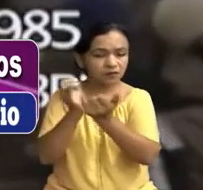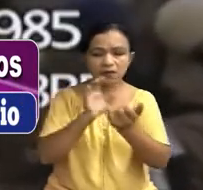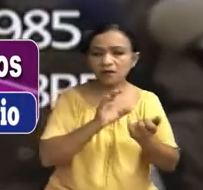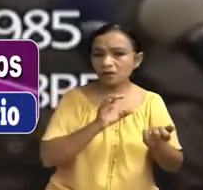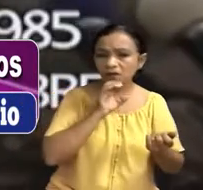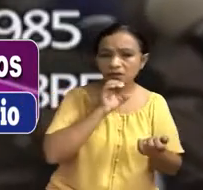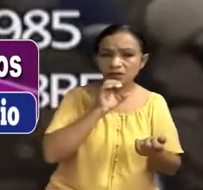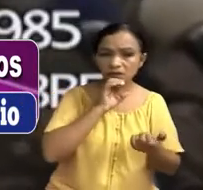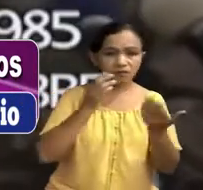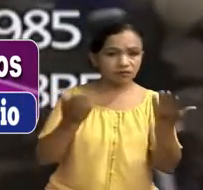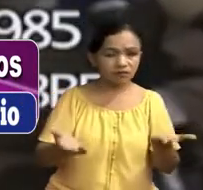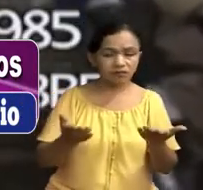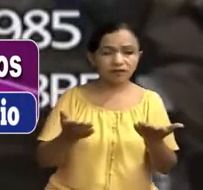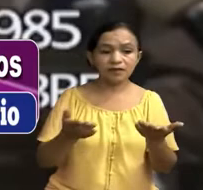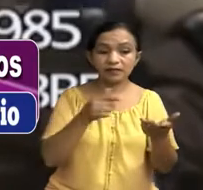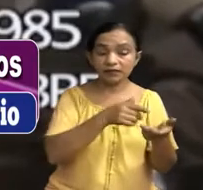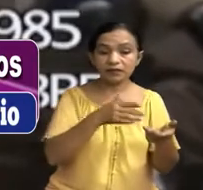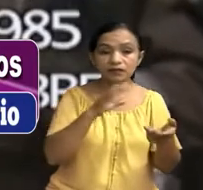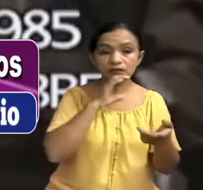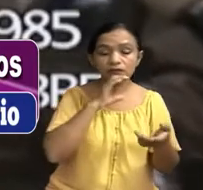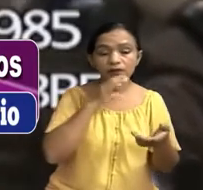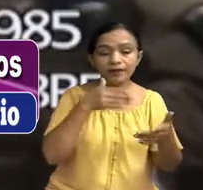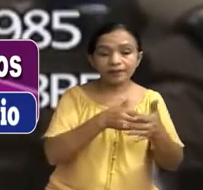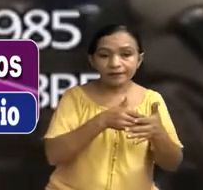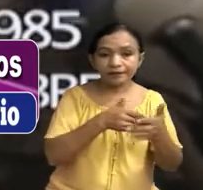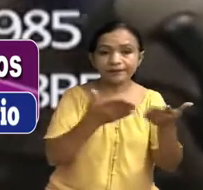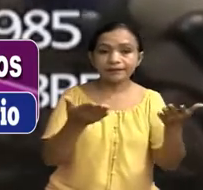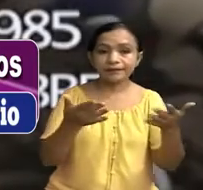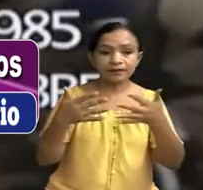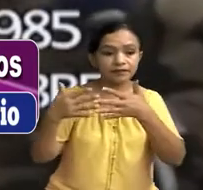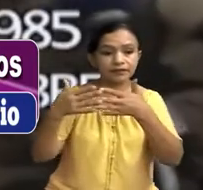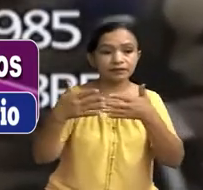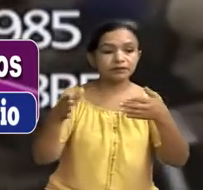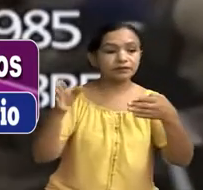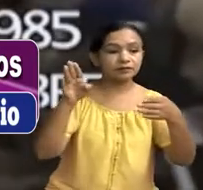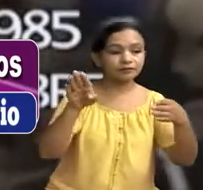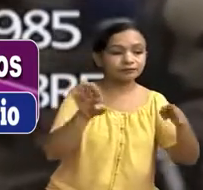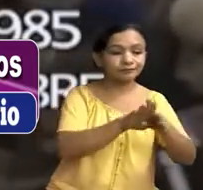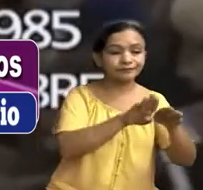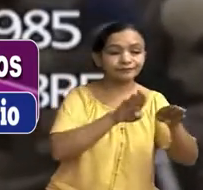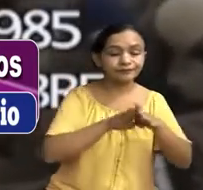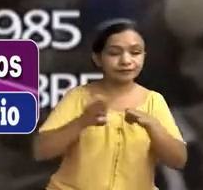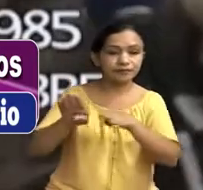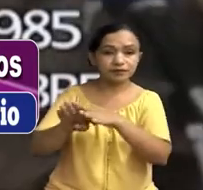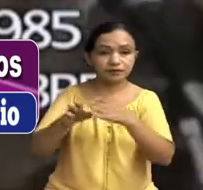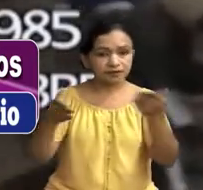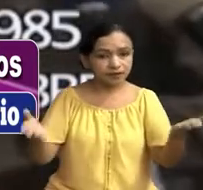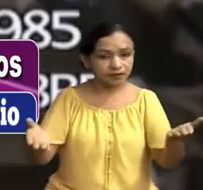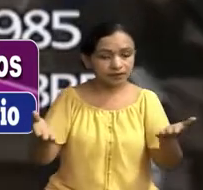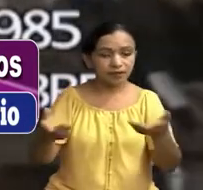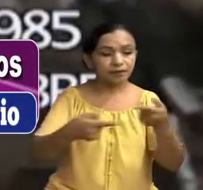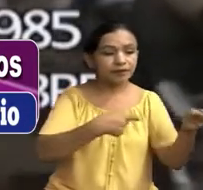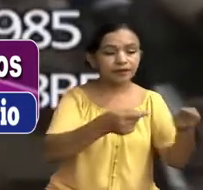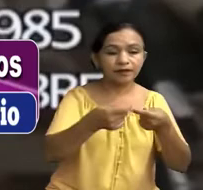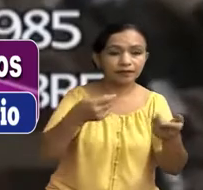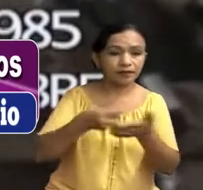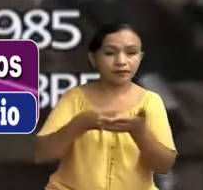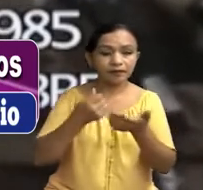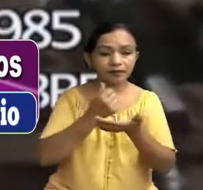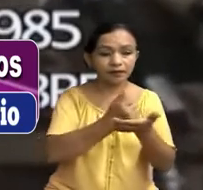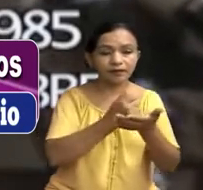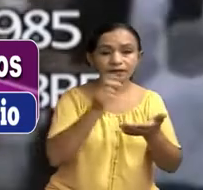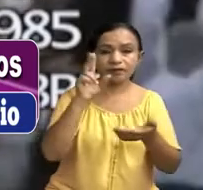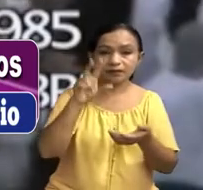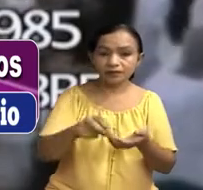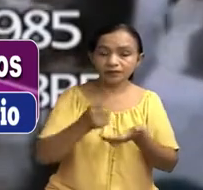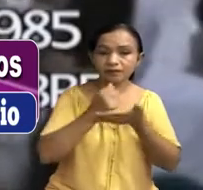con las dificultades del bloqueo, que Estados Unidos busca cómo cerrarle todas las llaves en el mundo en términos de comercio, en términos de financiamiento